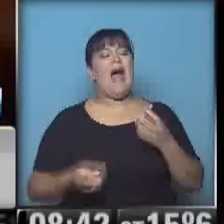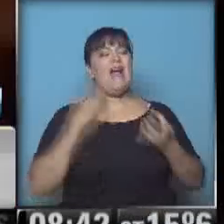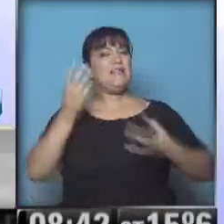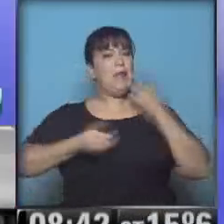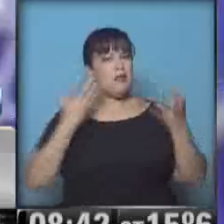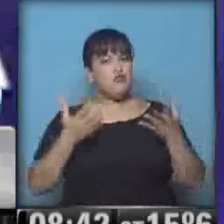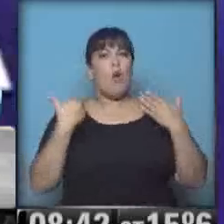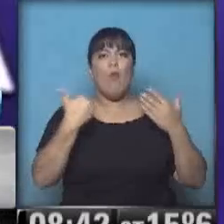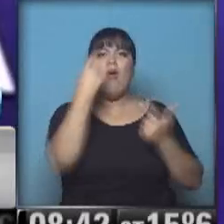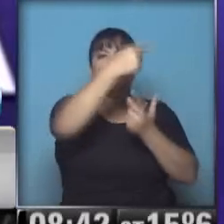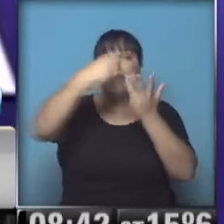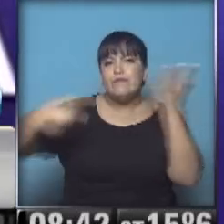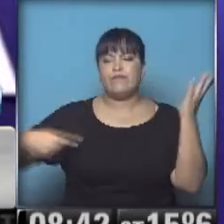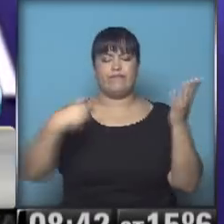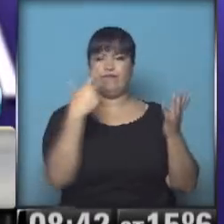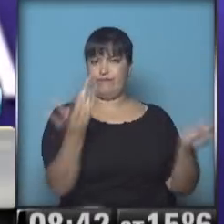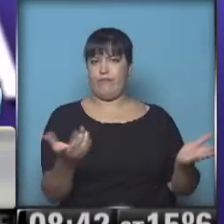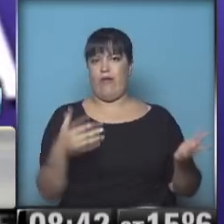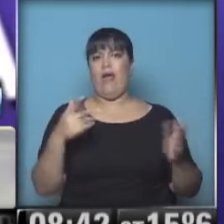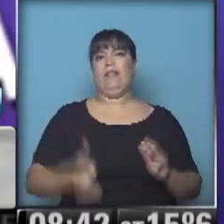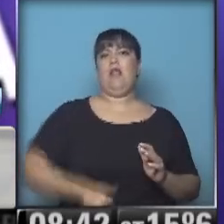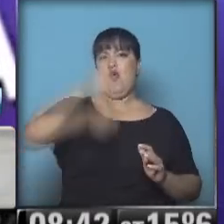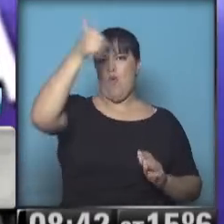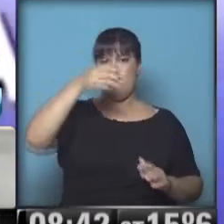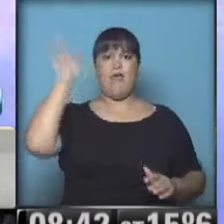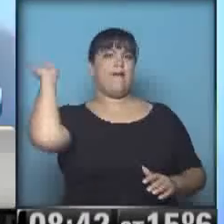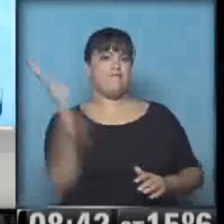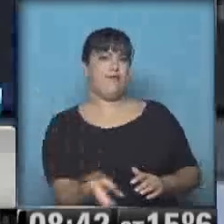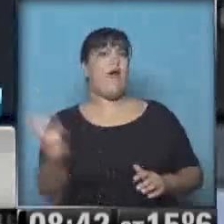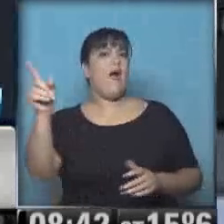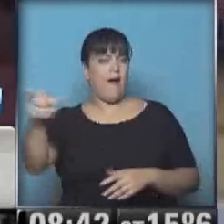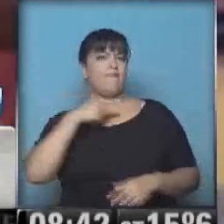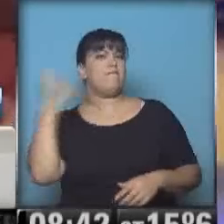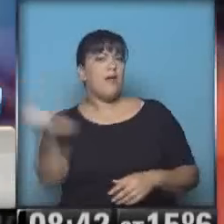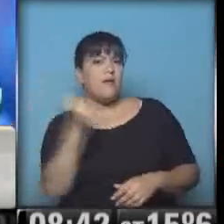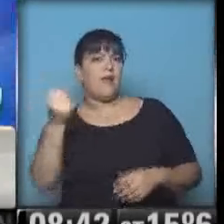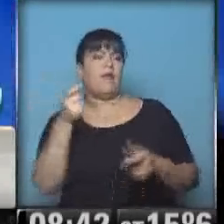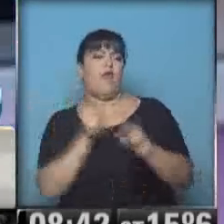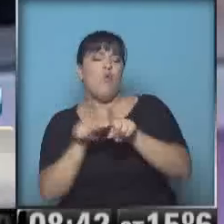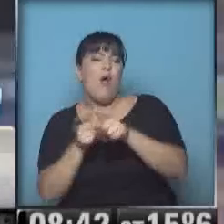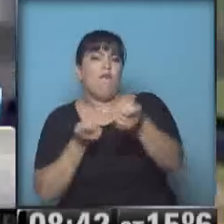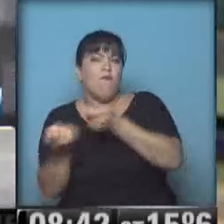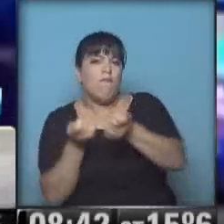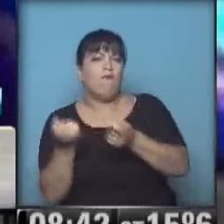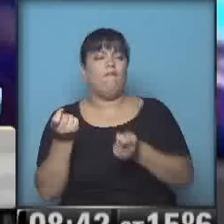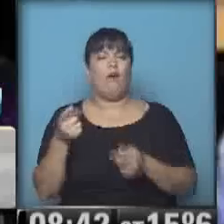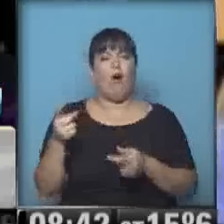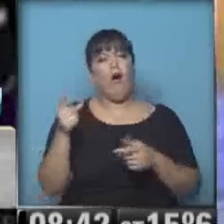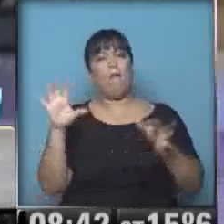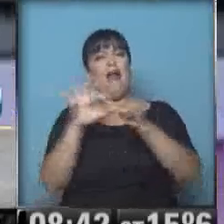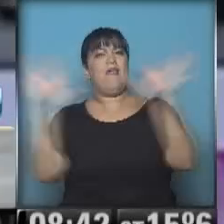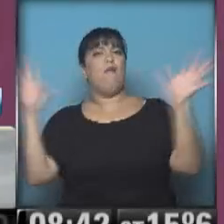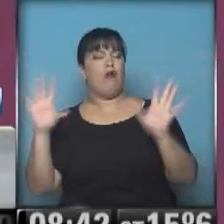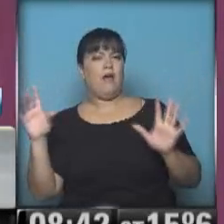pluralidad y la diversidad triunfe sobre quienes este quieren manipular la opinión pública o lesionar la